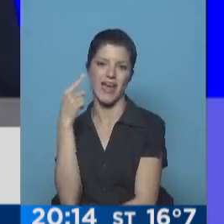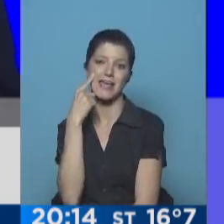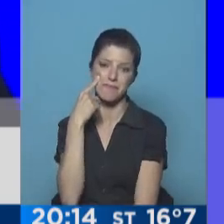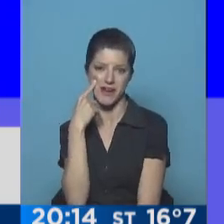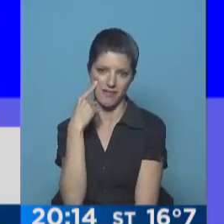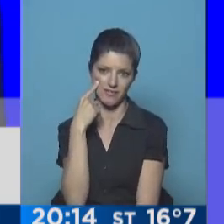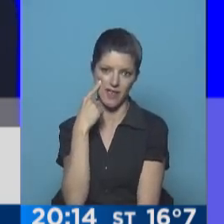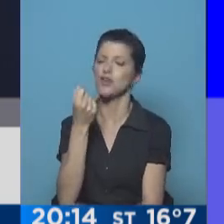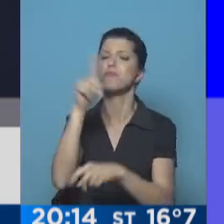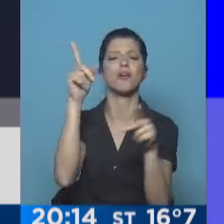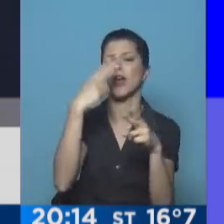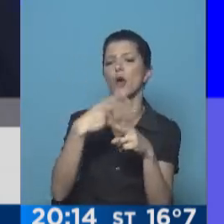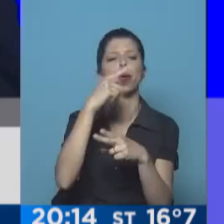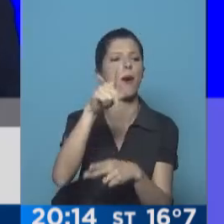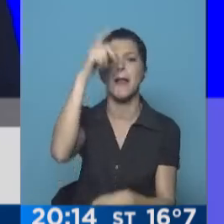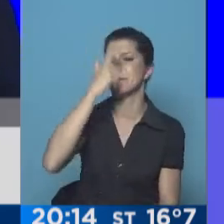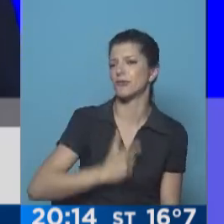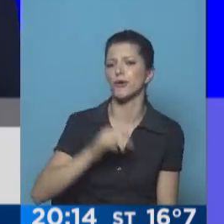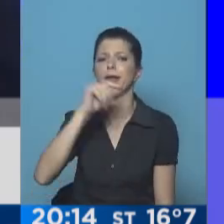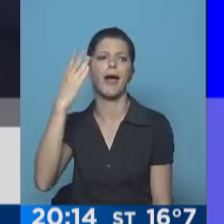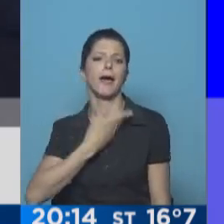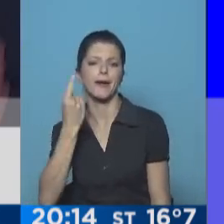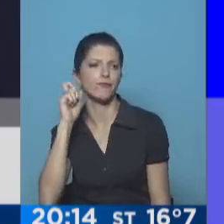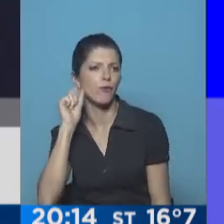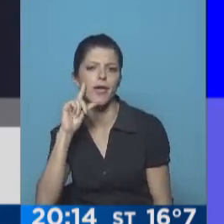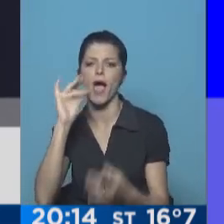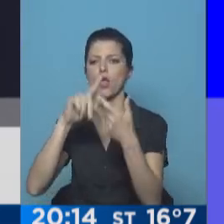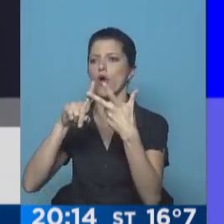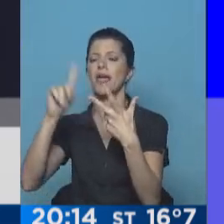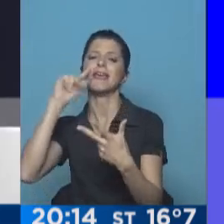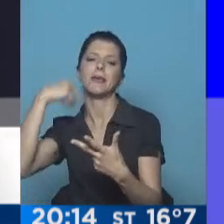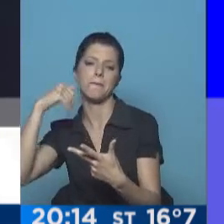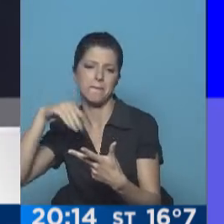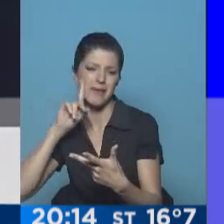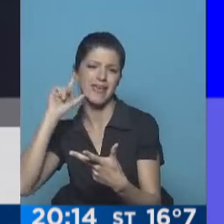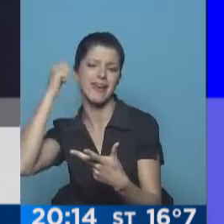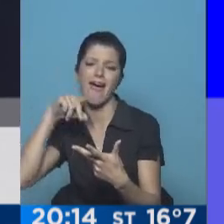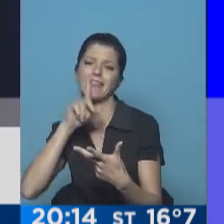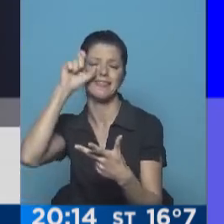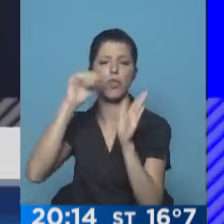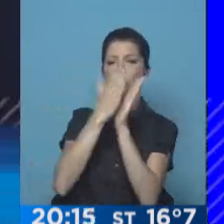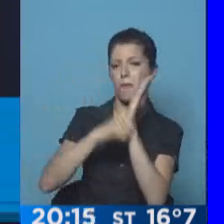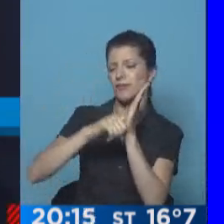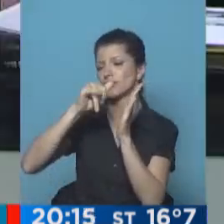no importa el nombre que le pongamos, refugiados, inmigrantes, con papeles, sin papeles, es todo lo contrario a lo que está planteando el Papa Francisco.